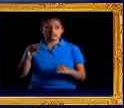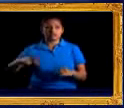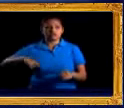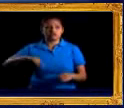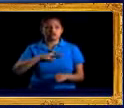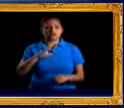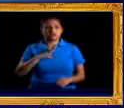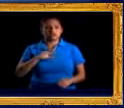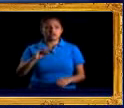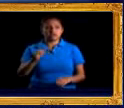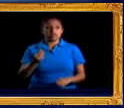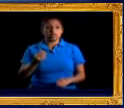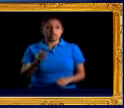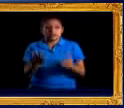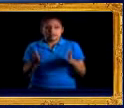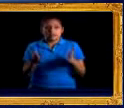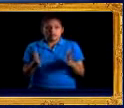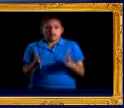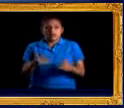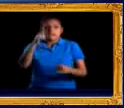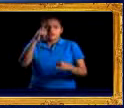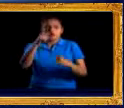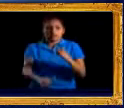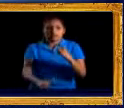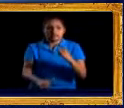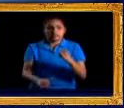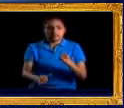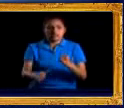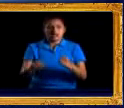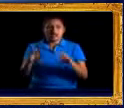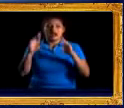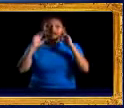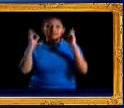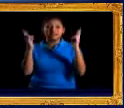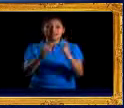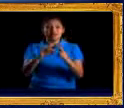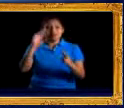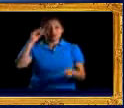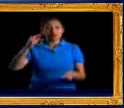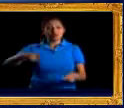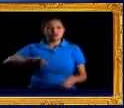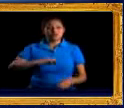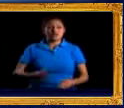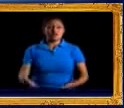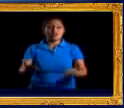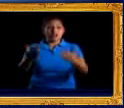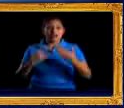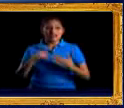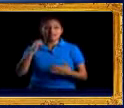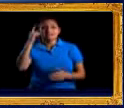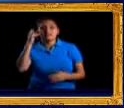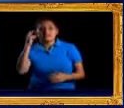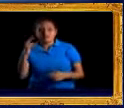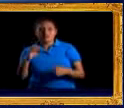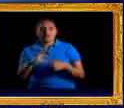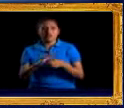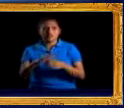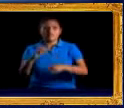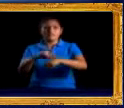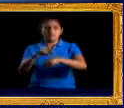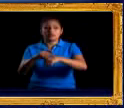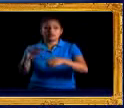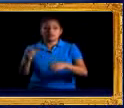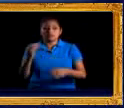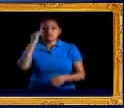Hermano, nos va a dar el entendimiento, nos va a dar el momento en que la iglesia del Señor Jesús, hermano, va a ser arrebatada,